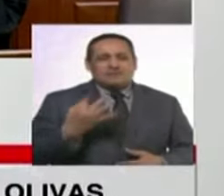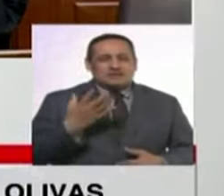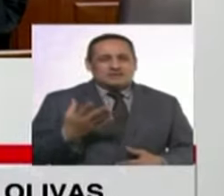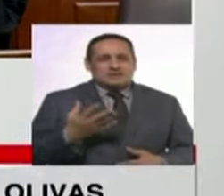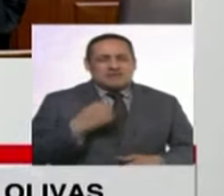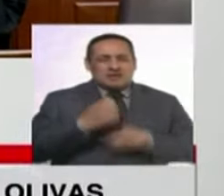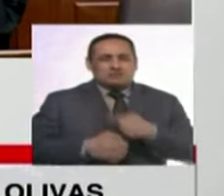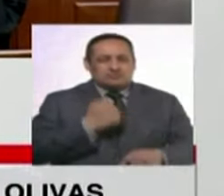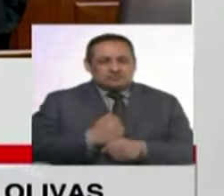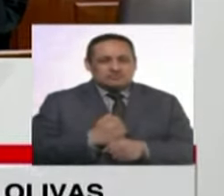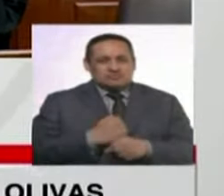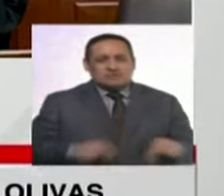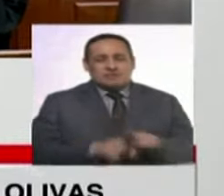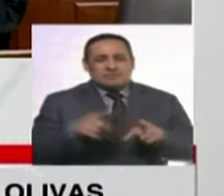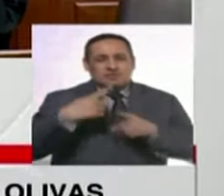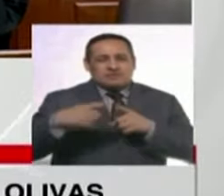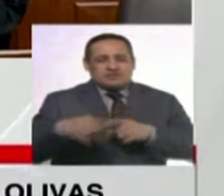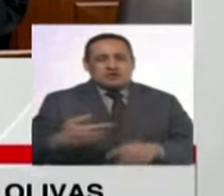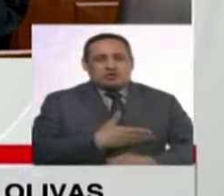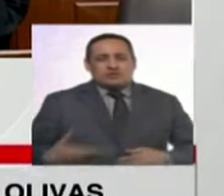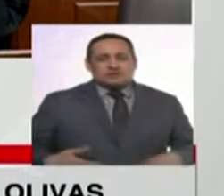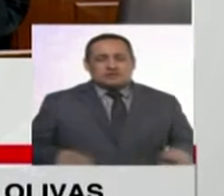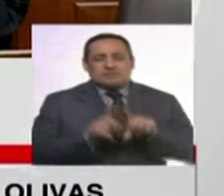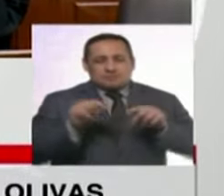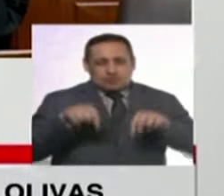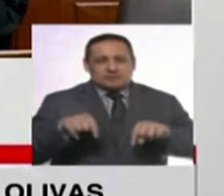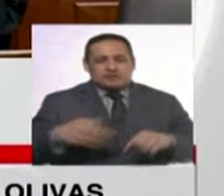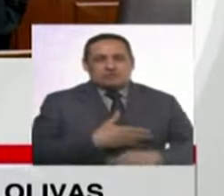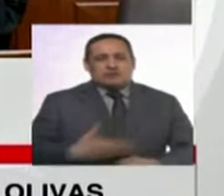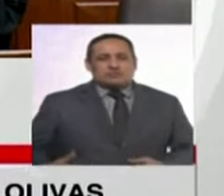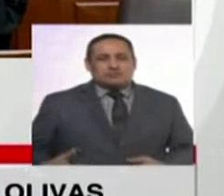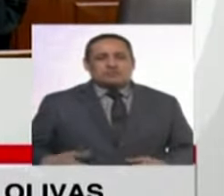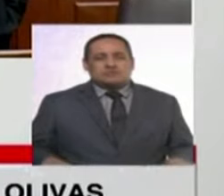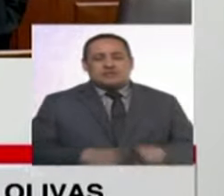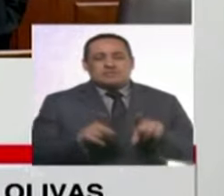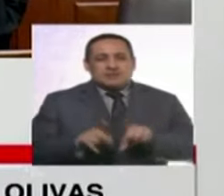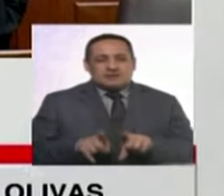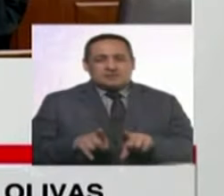años por los diferentes gobiernos y sobre todo por este sería